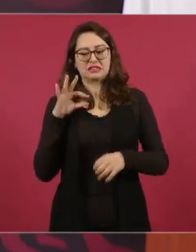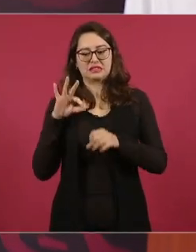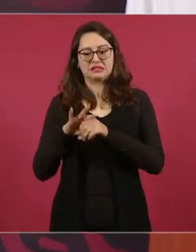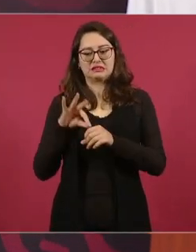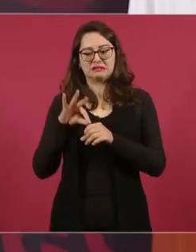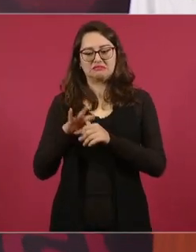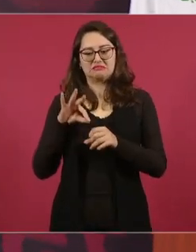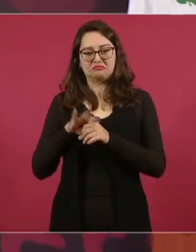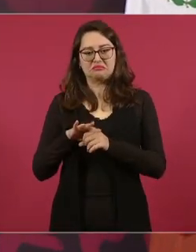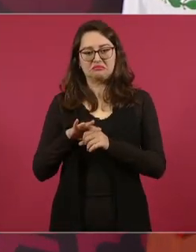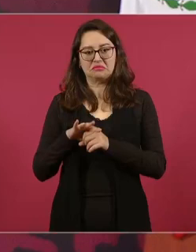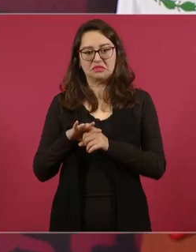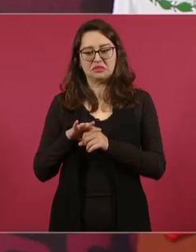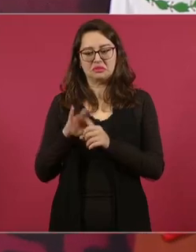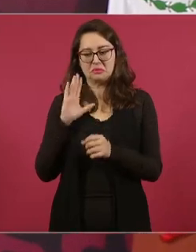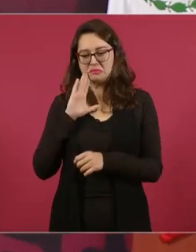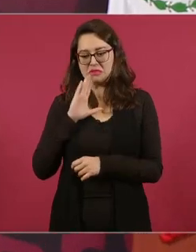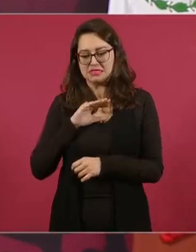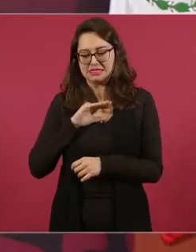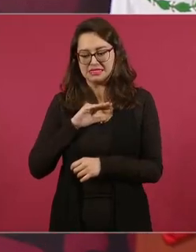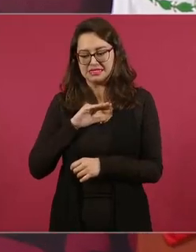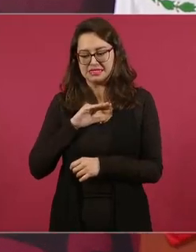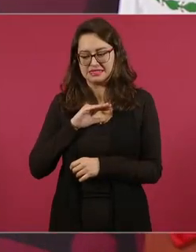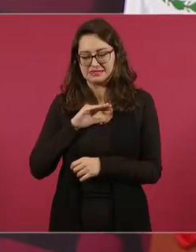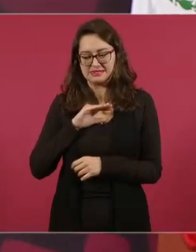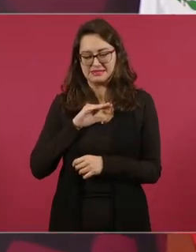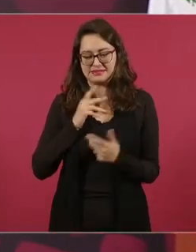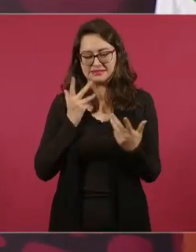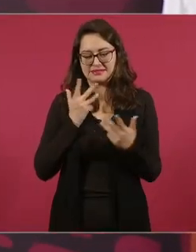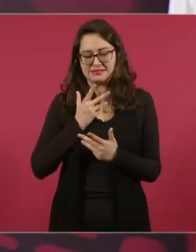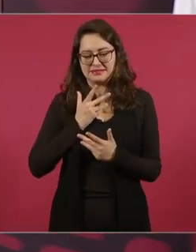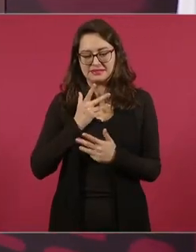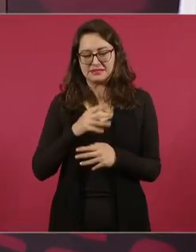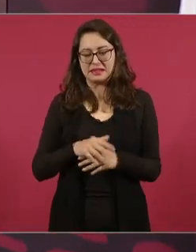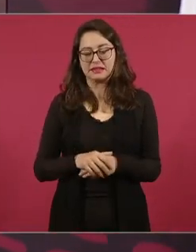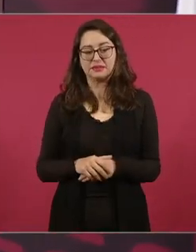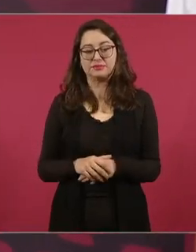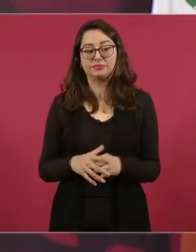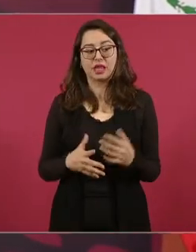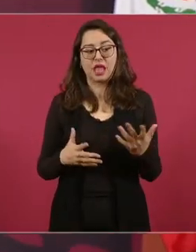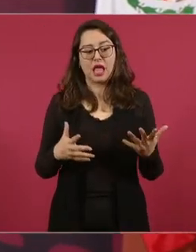a ver, vamos a ponernos de acuerdo para que no entre en vigor